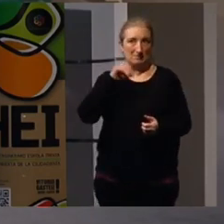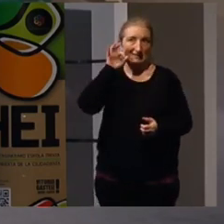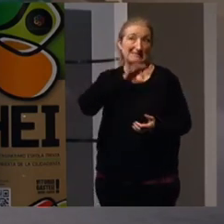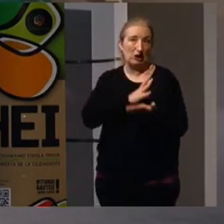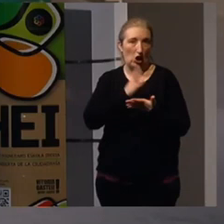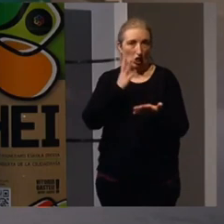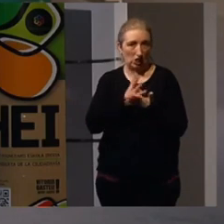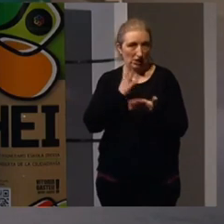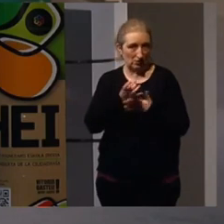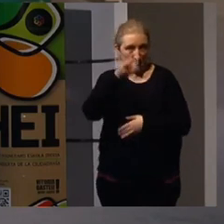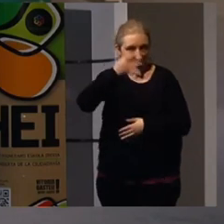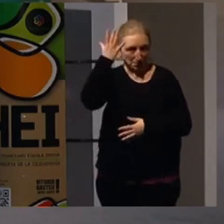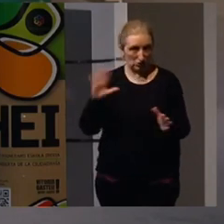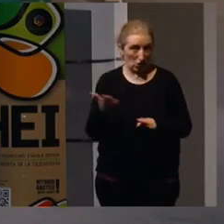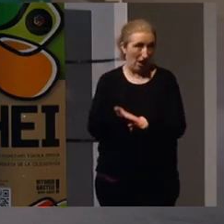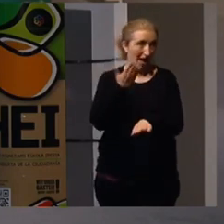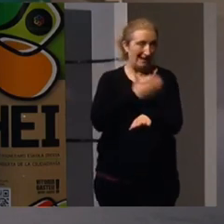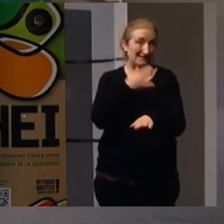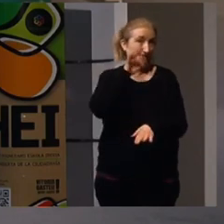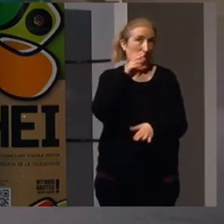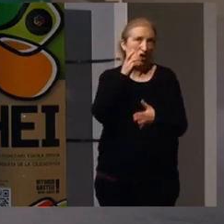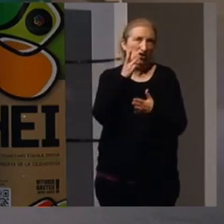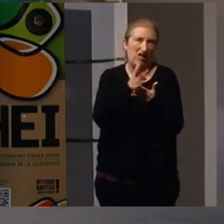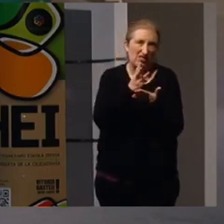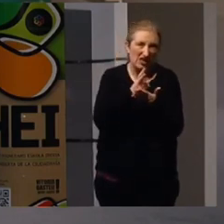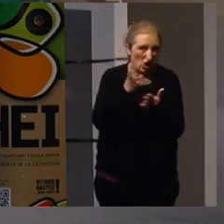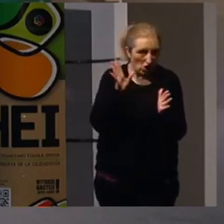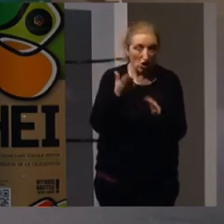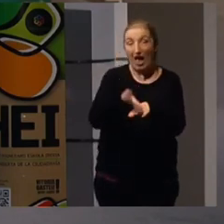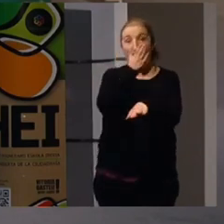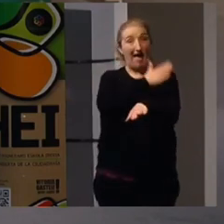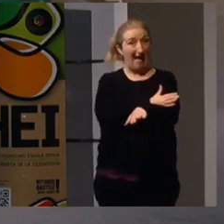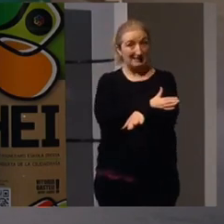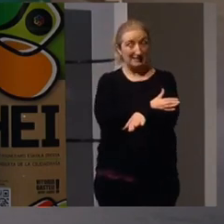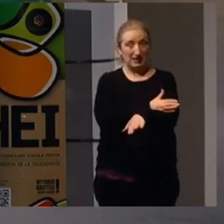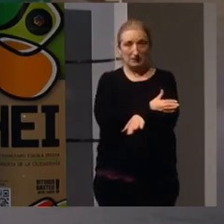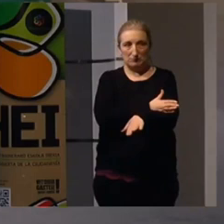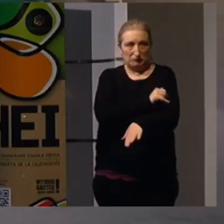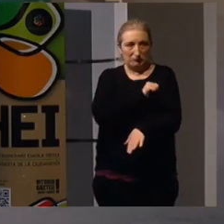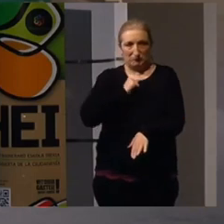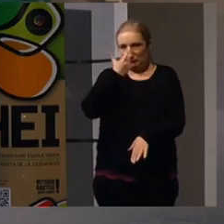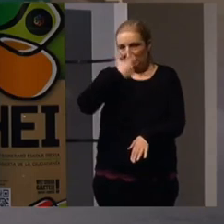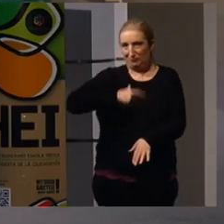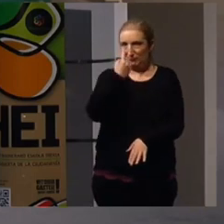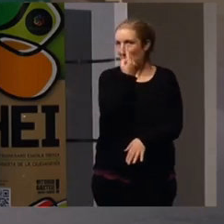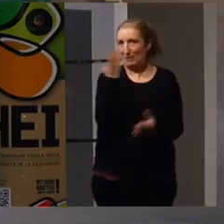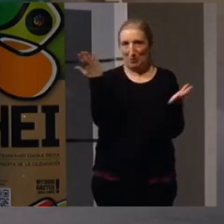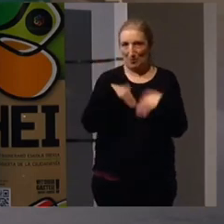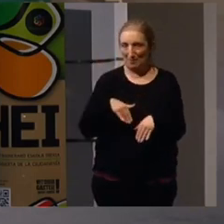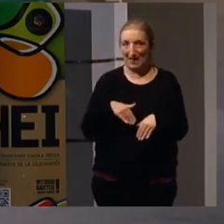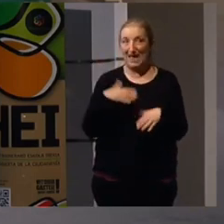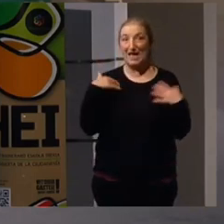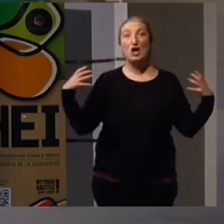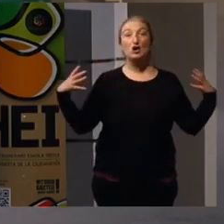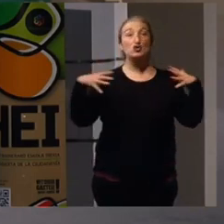siglo XIX, ¿vale? Antes del siglo... Bueno, finales del XVIII. Antes de esa época no se consideraba al individuo, se consideraba al